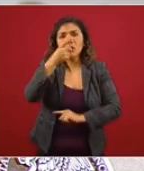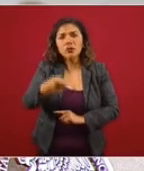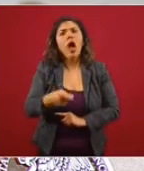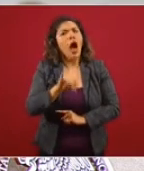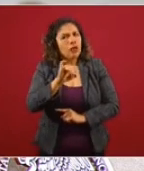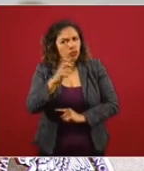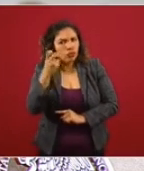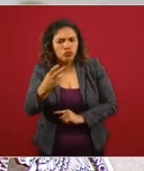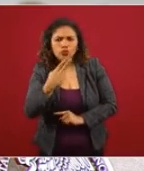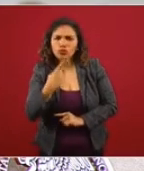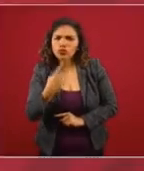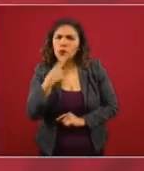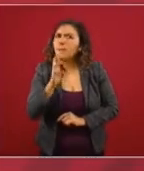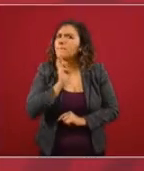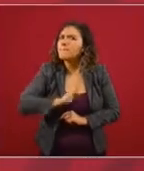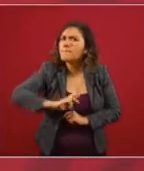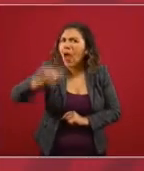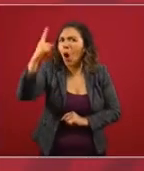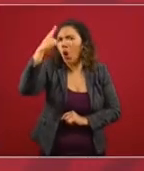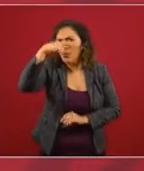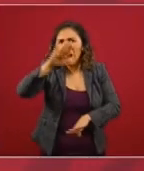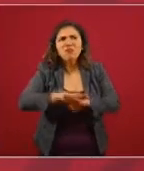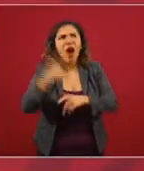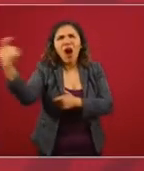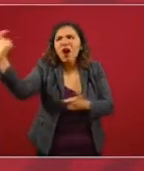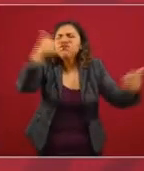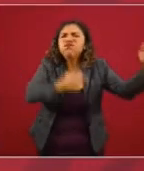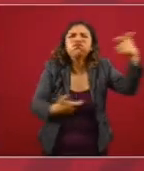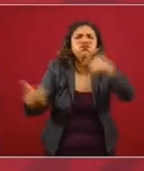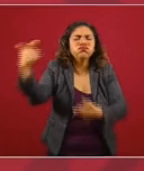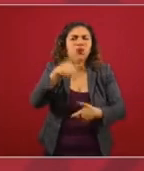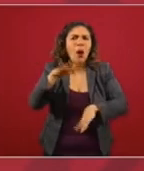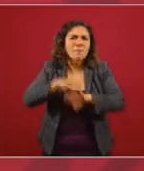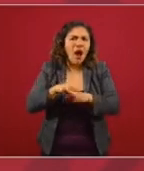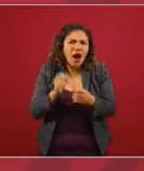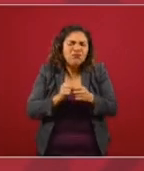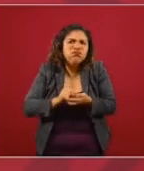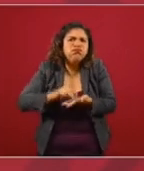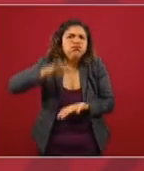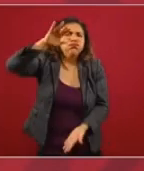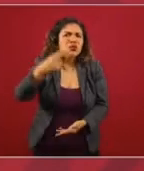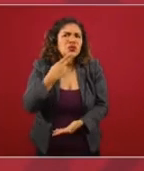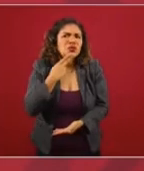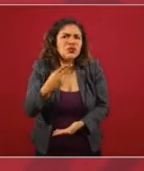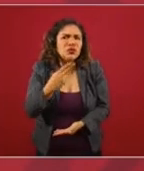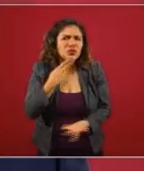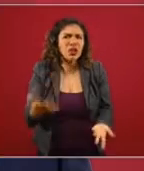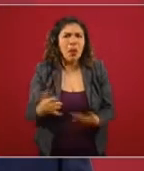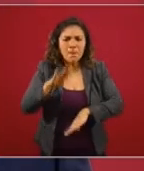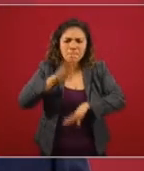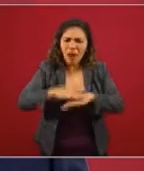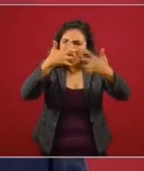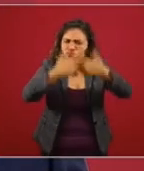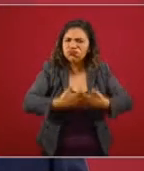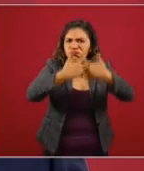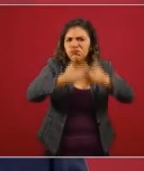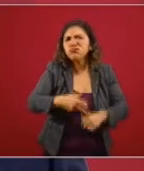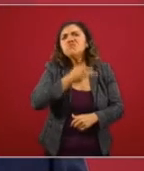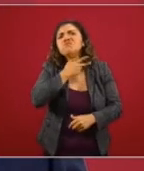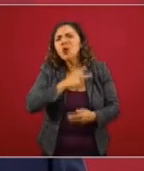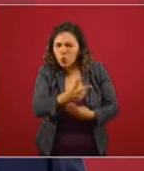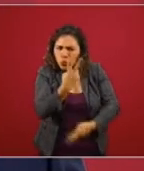convenía, que iba a llegar inversión extranjera a raudales, que iba a aumentar la producción,